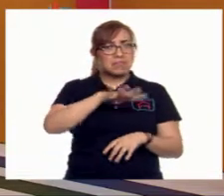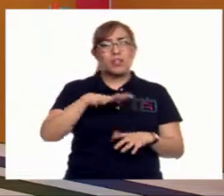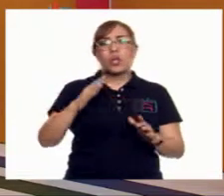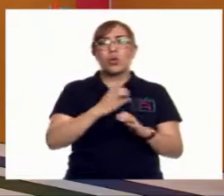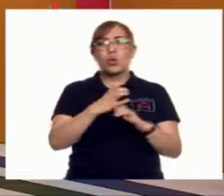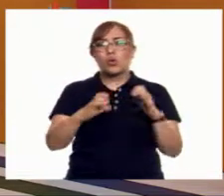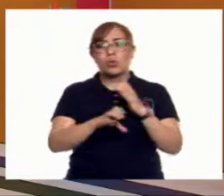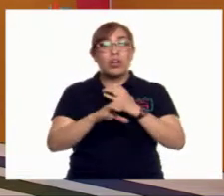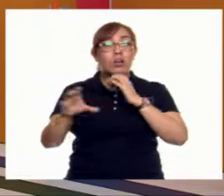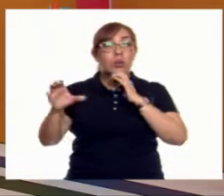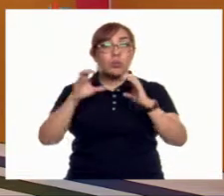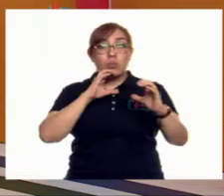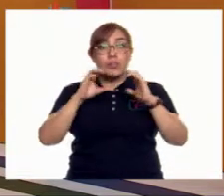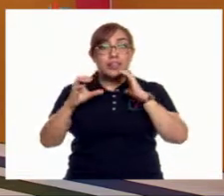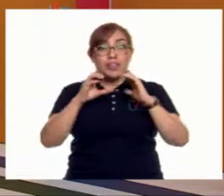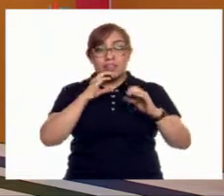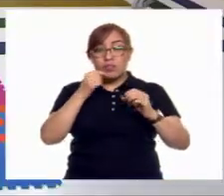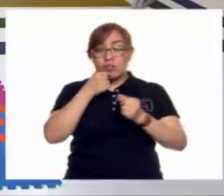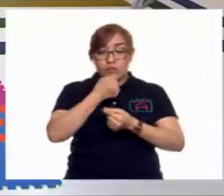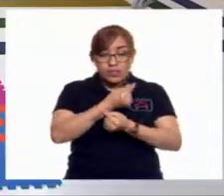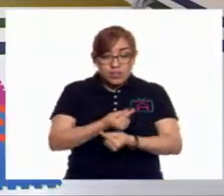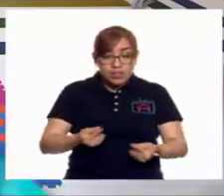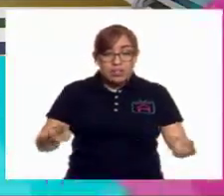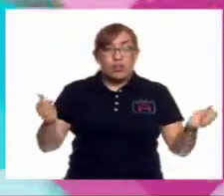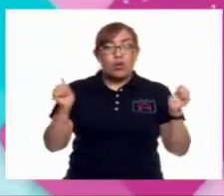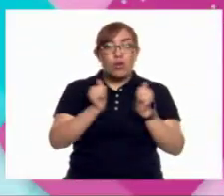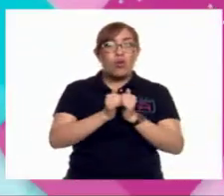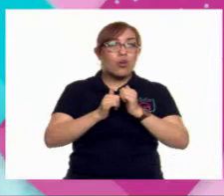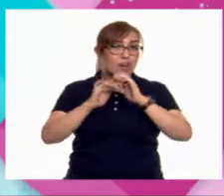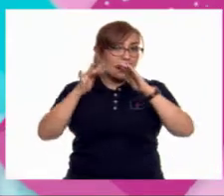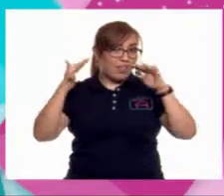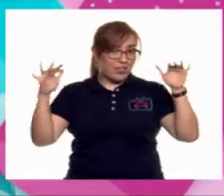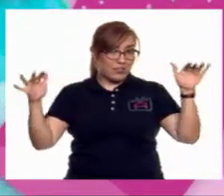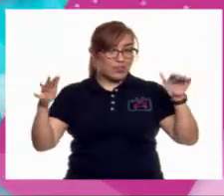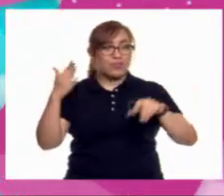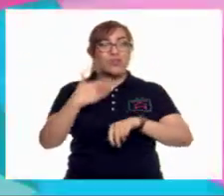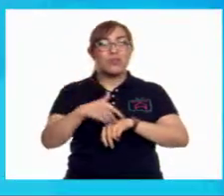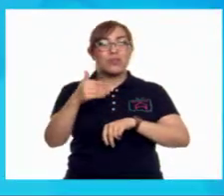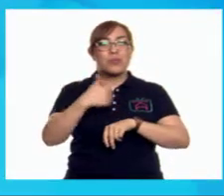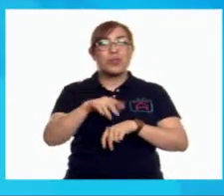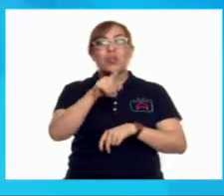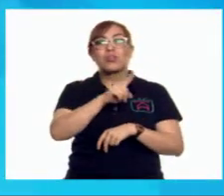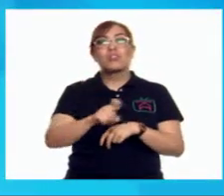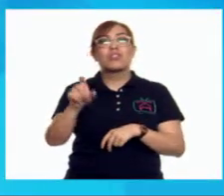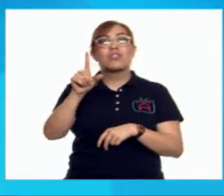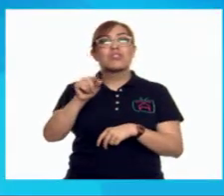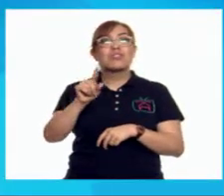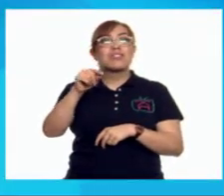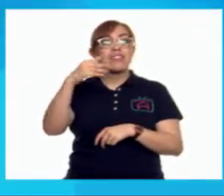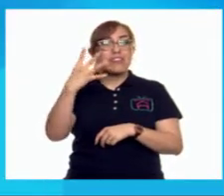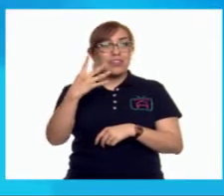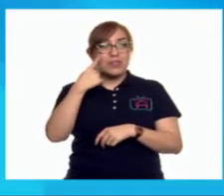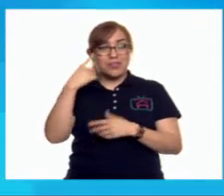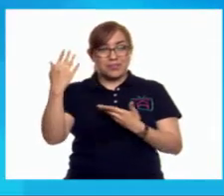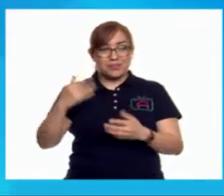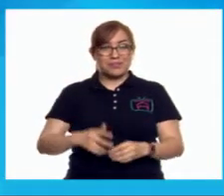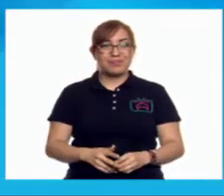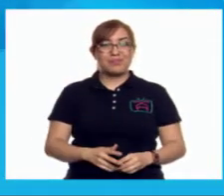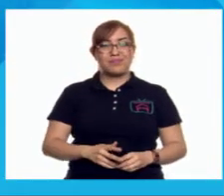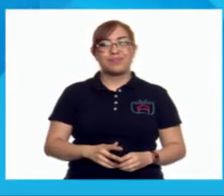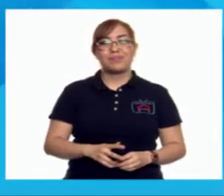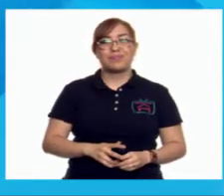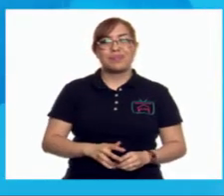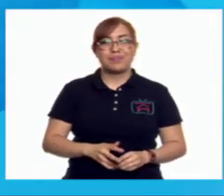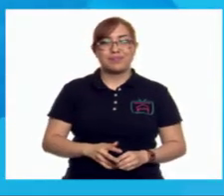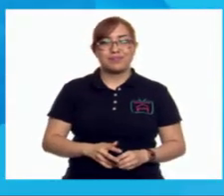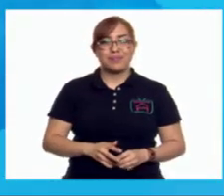niño con adultos. Pues ¿sale? Eso es maravilloso. En la página 174 vamos a observar. A ver, ahí la tenemos. Así es.